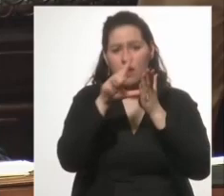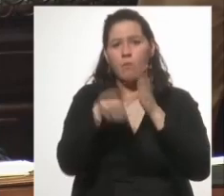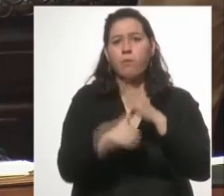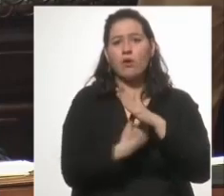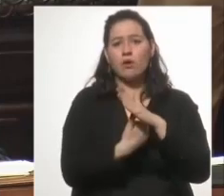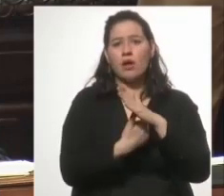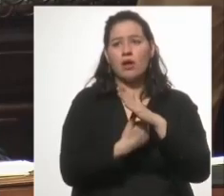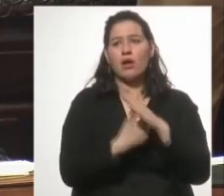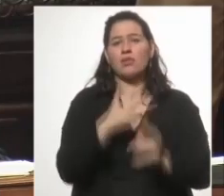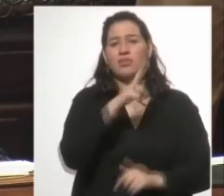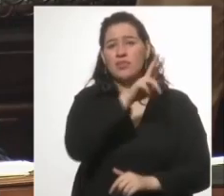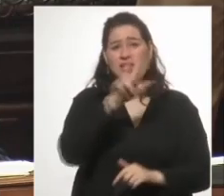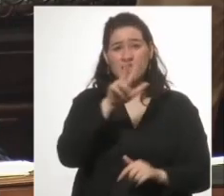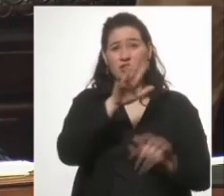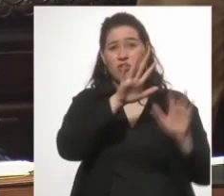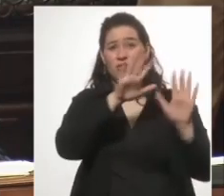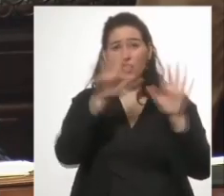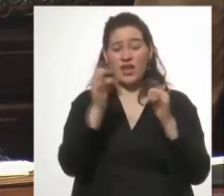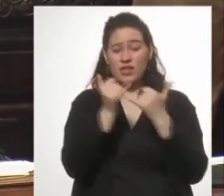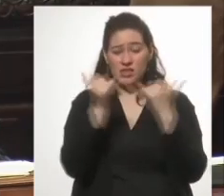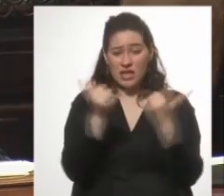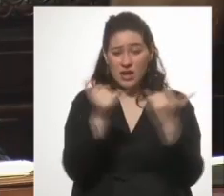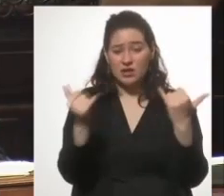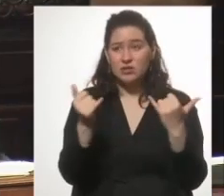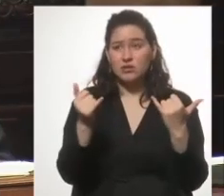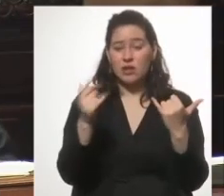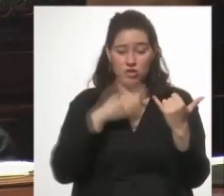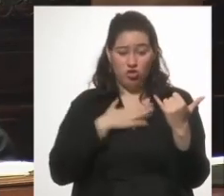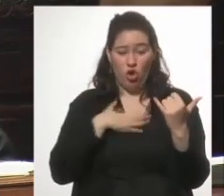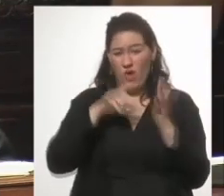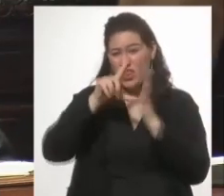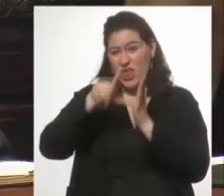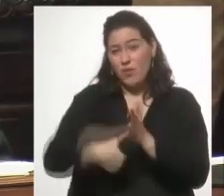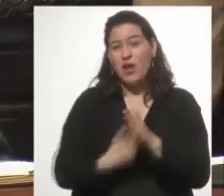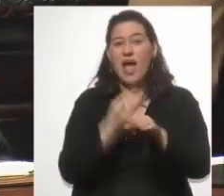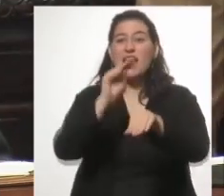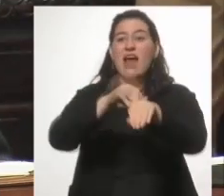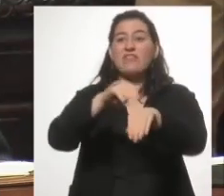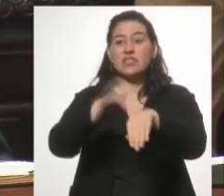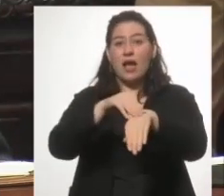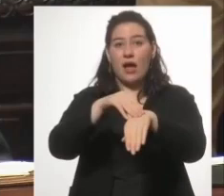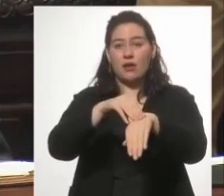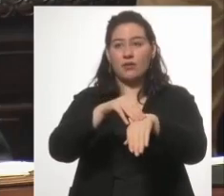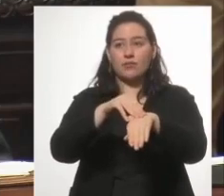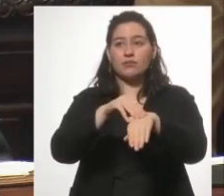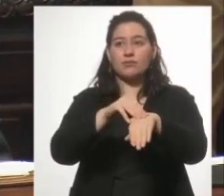de 310 días mías en comunicar